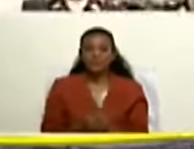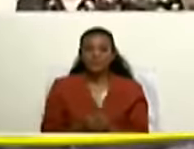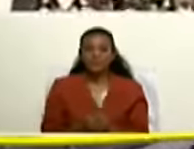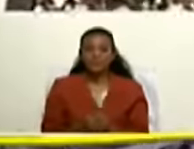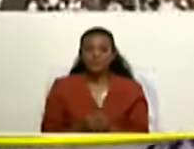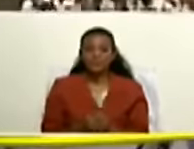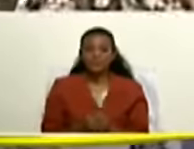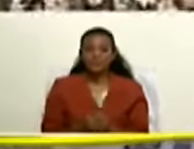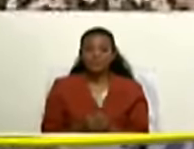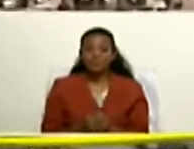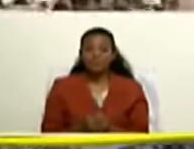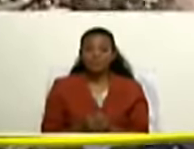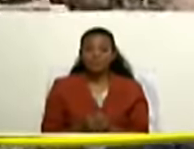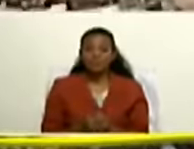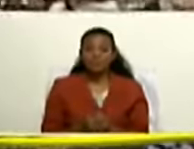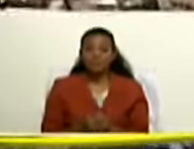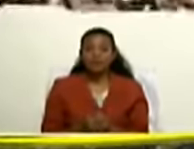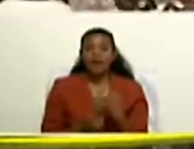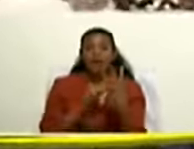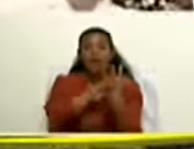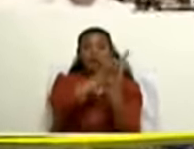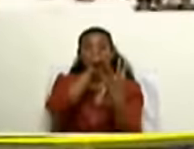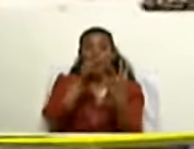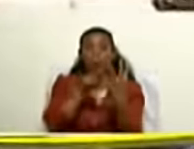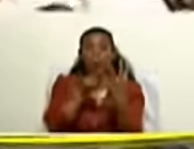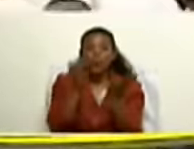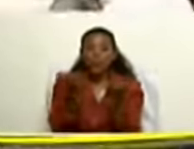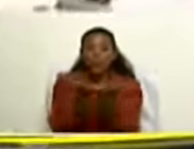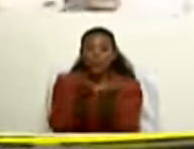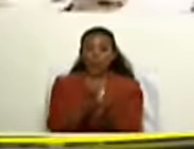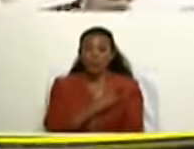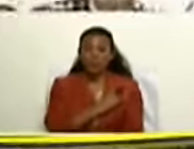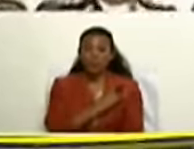Que son las 4 academias